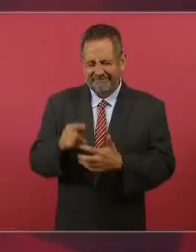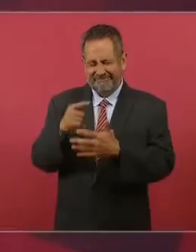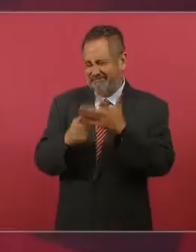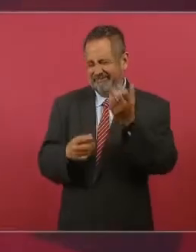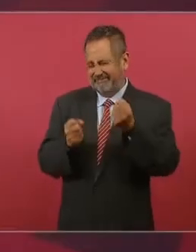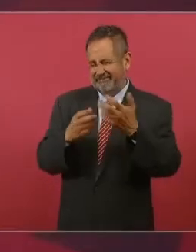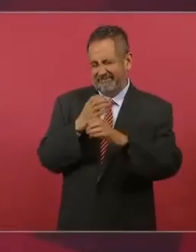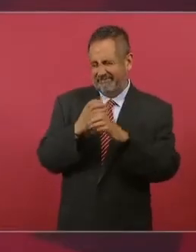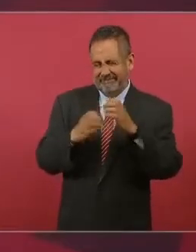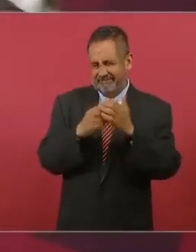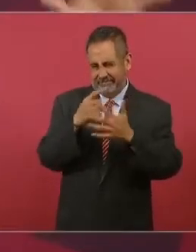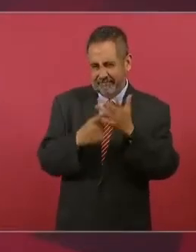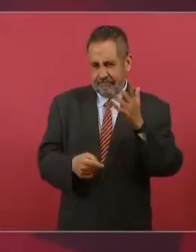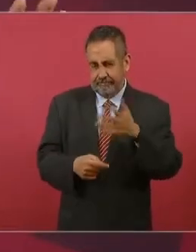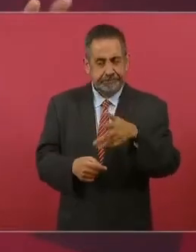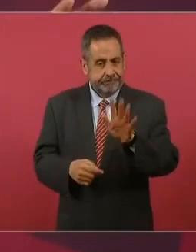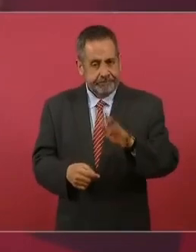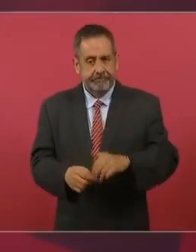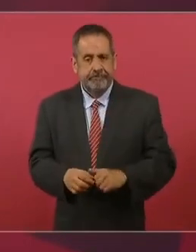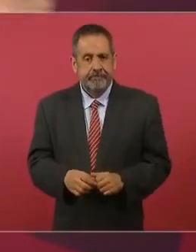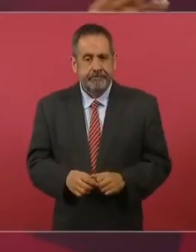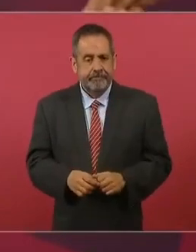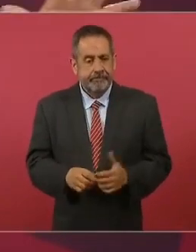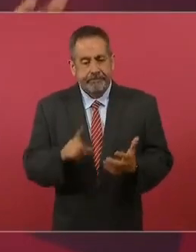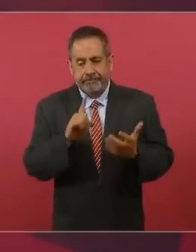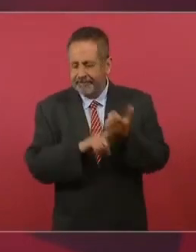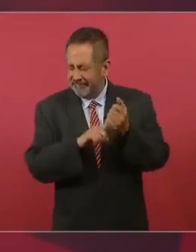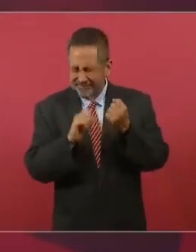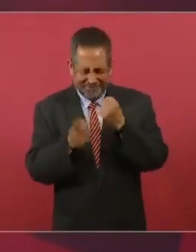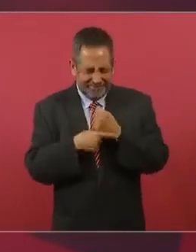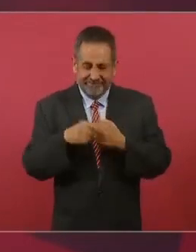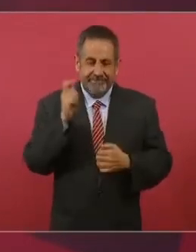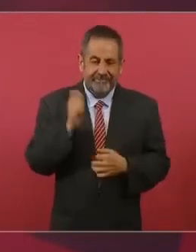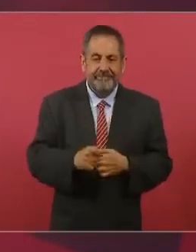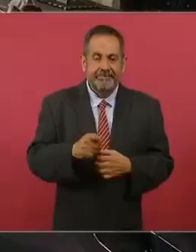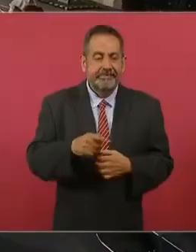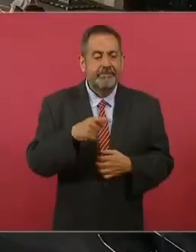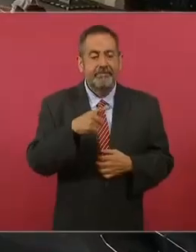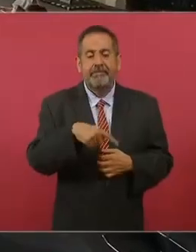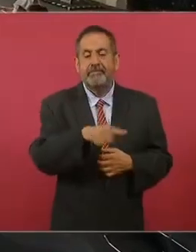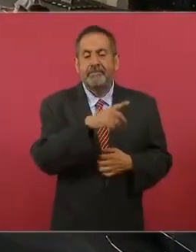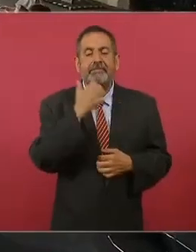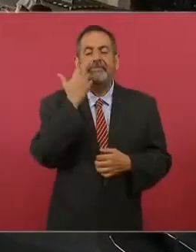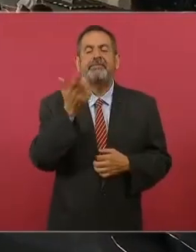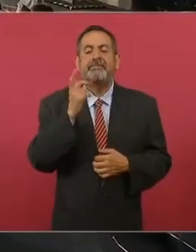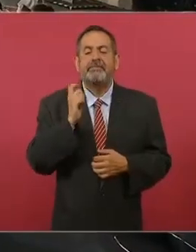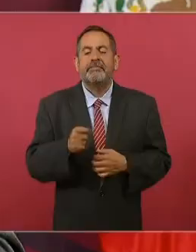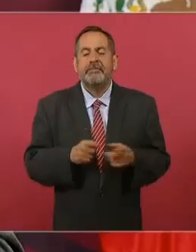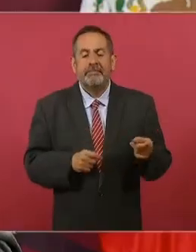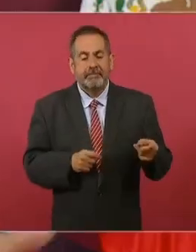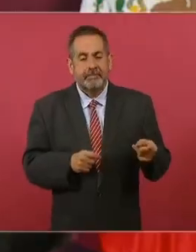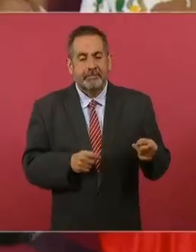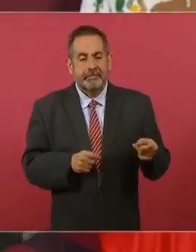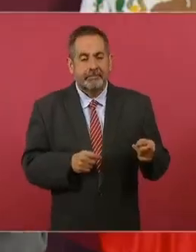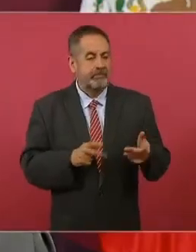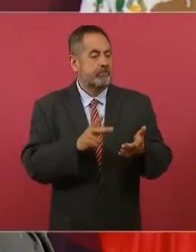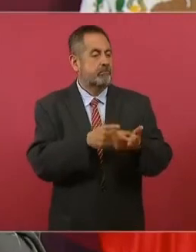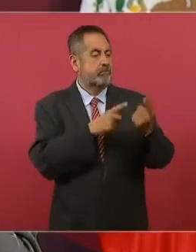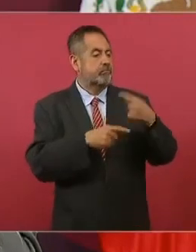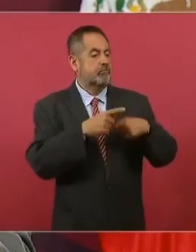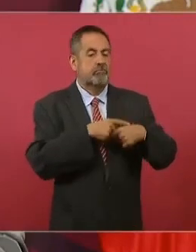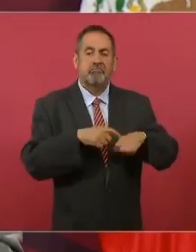Todo. Pero en la esencia lo que quieren es regresar